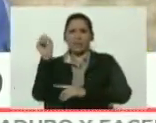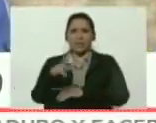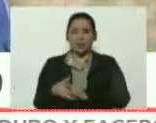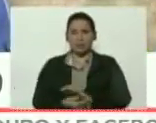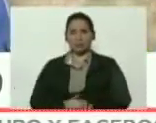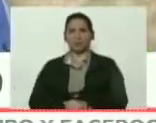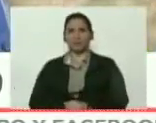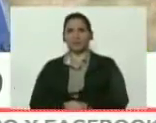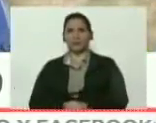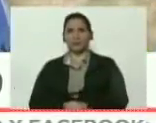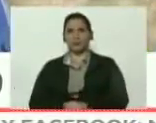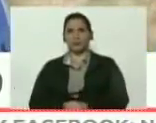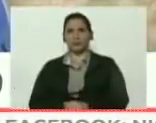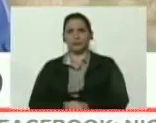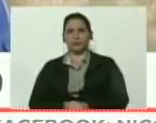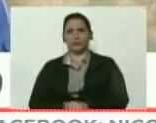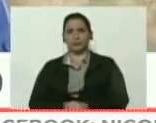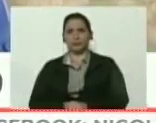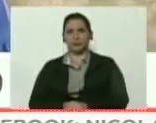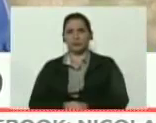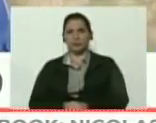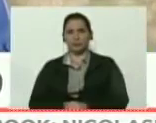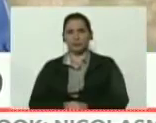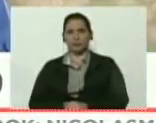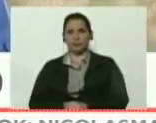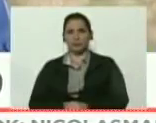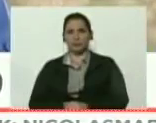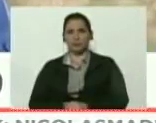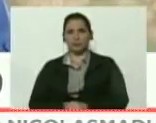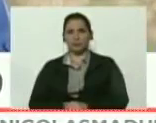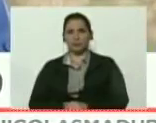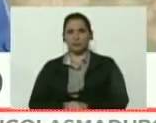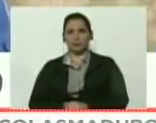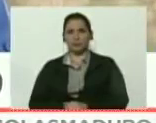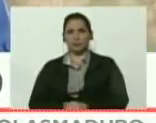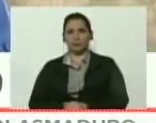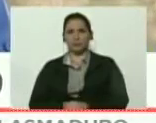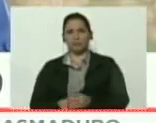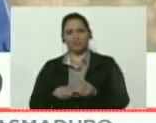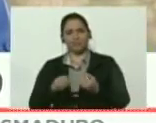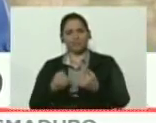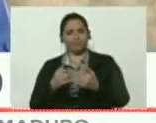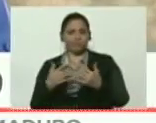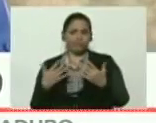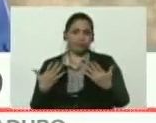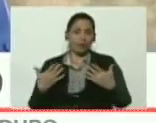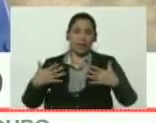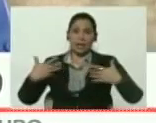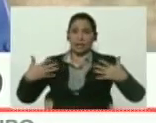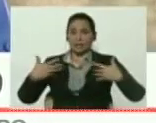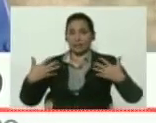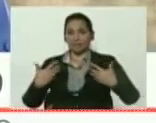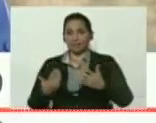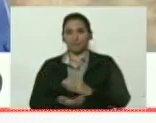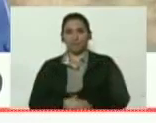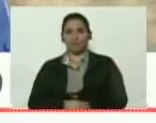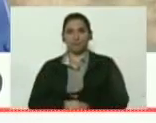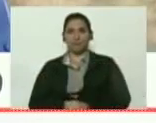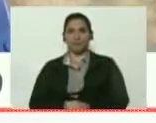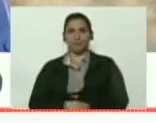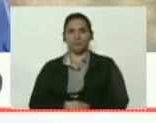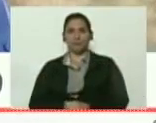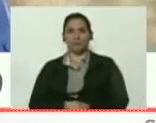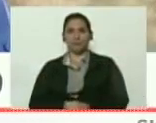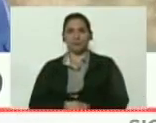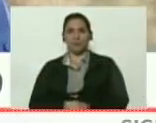paso, con la curva lo ponchaba. Por eso me da mucha alegría que